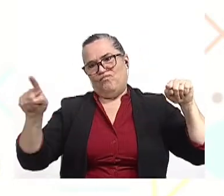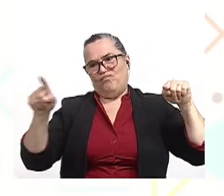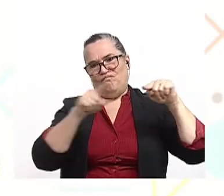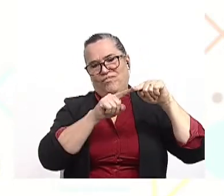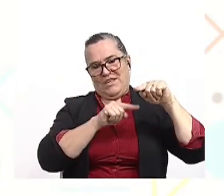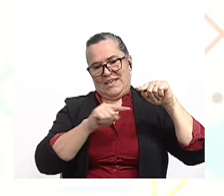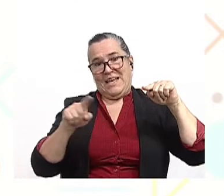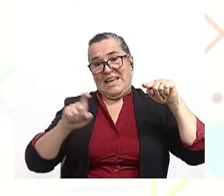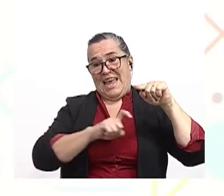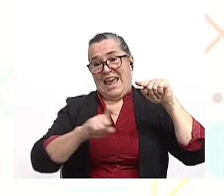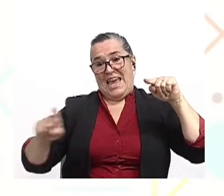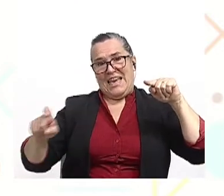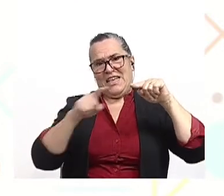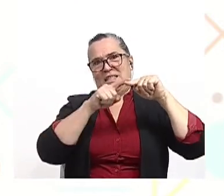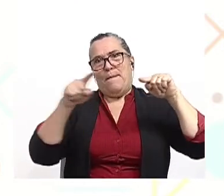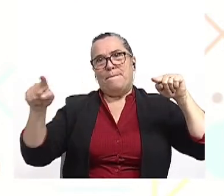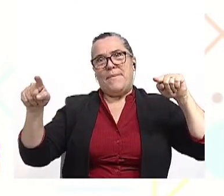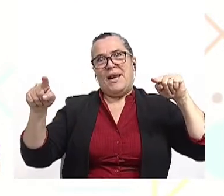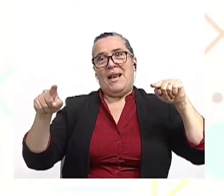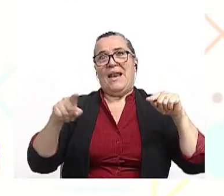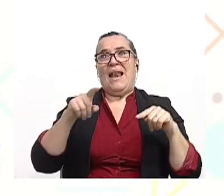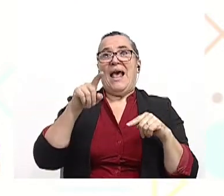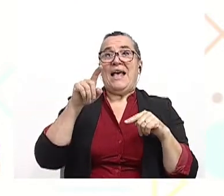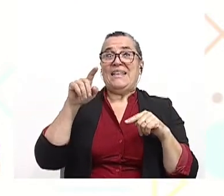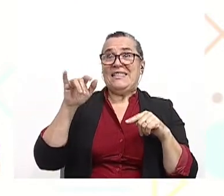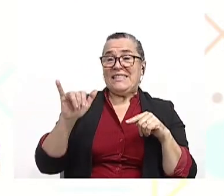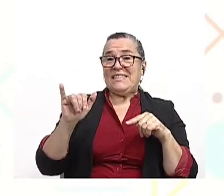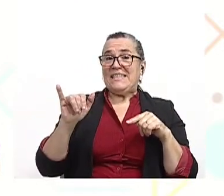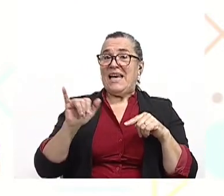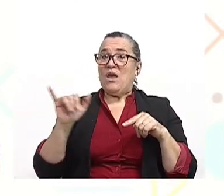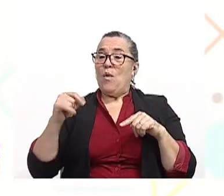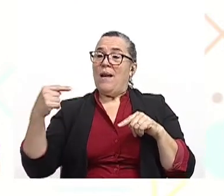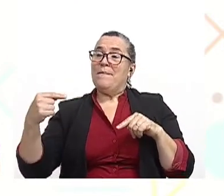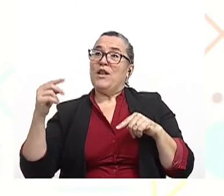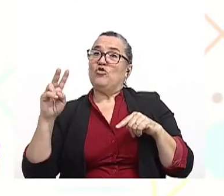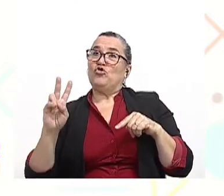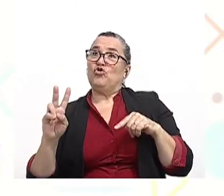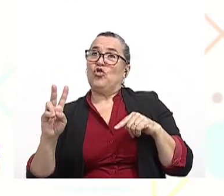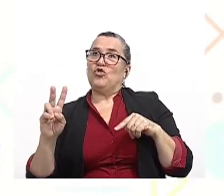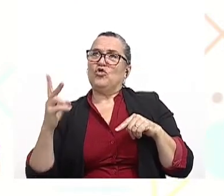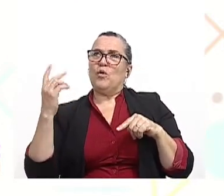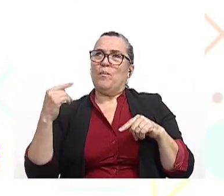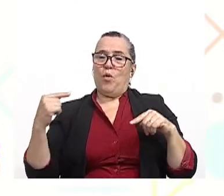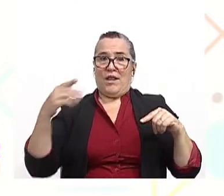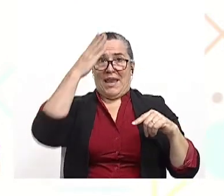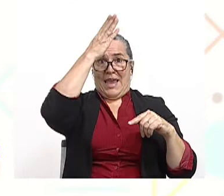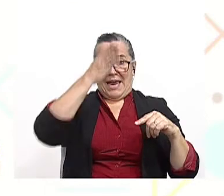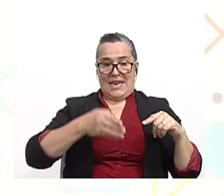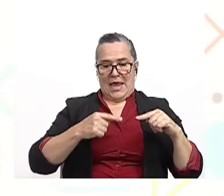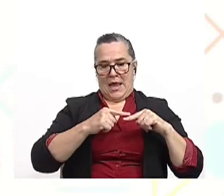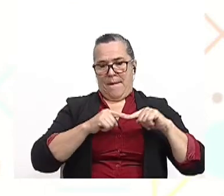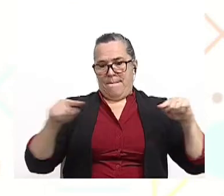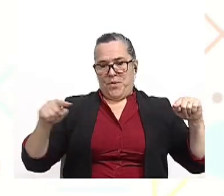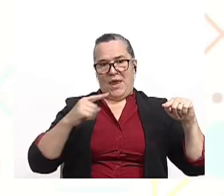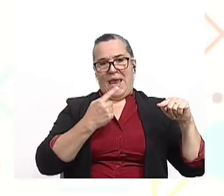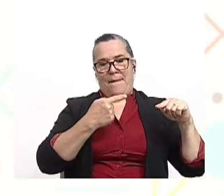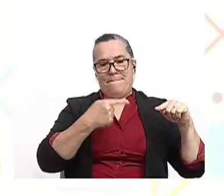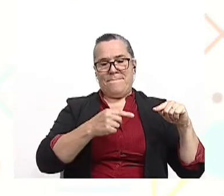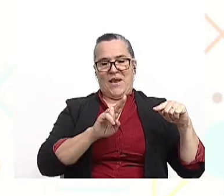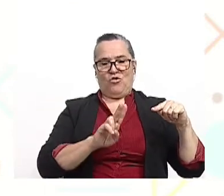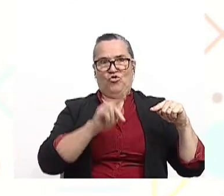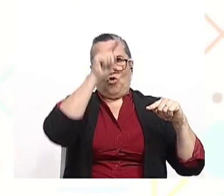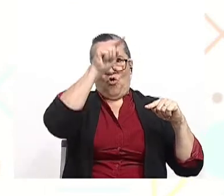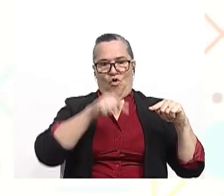a menos 3. Esta otra recta es y igual a menos 2, porque interseca la gráfica el eje Y en menos 2. Y